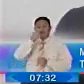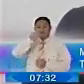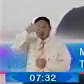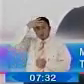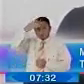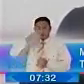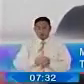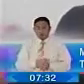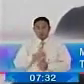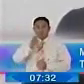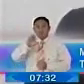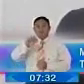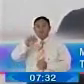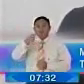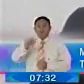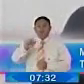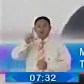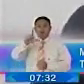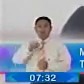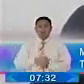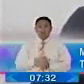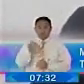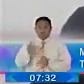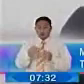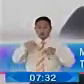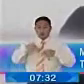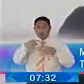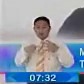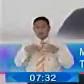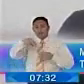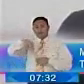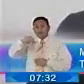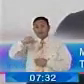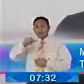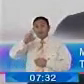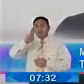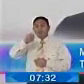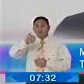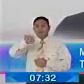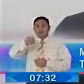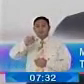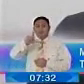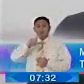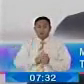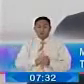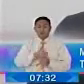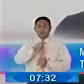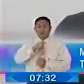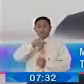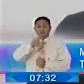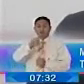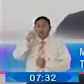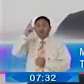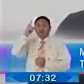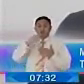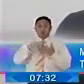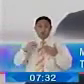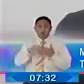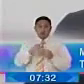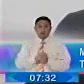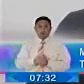Ríos Tenguel, Huaquillas y esta última que es Naranjal Tenguel. Una inversión de 120 millones de dólares en